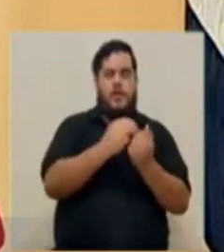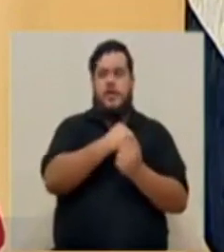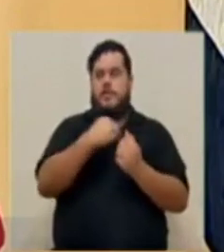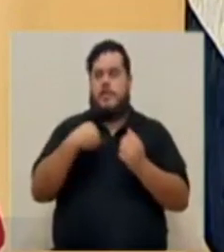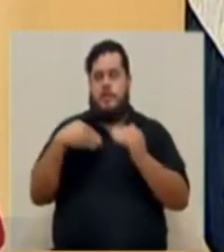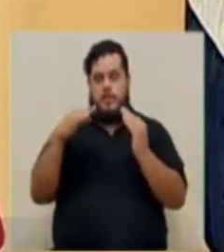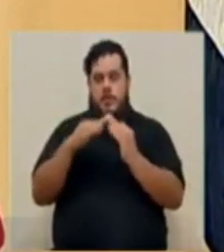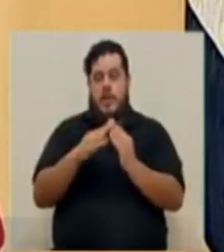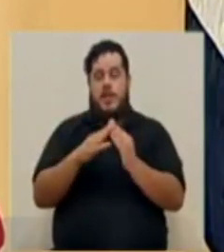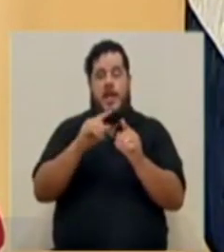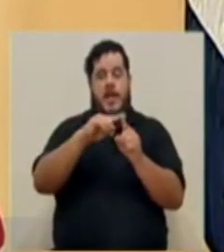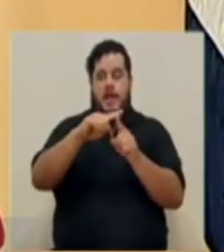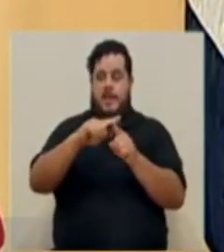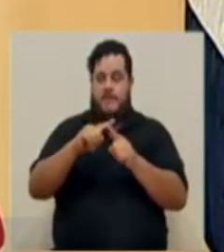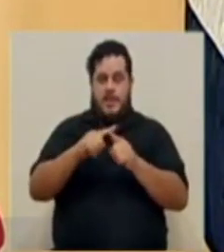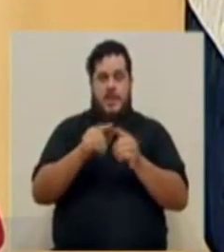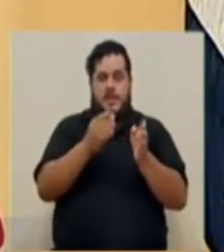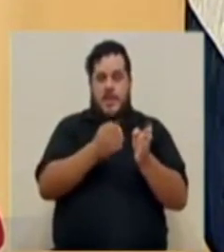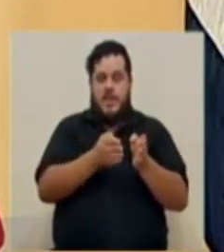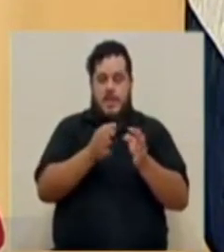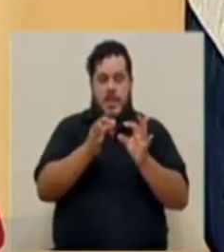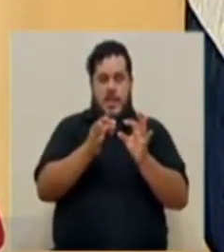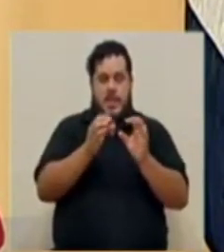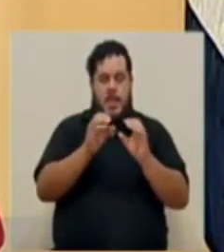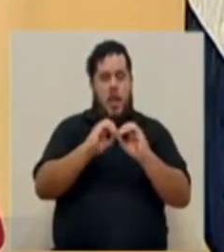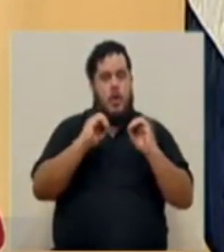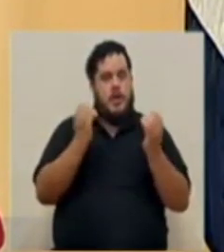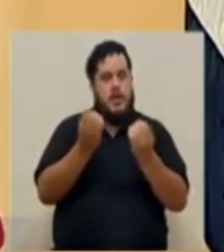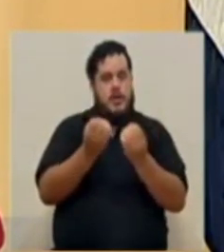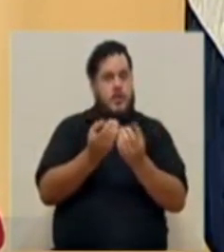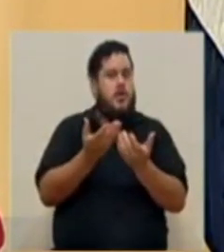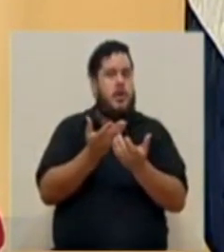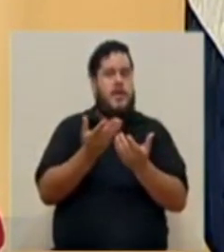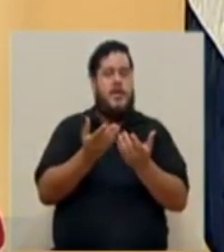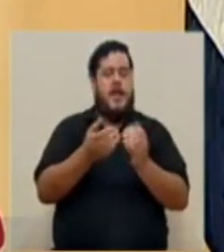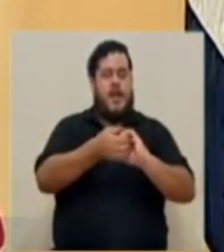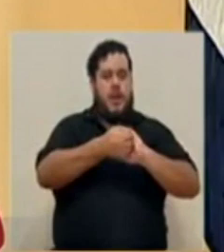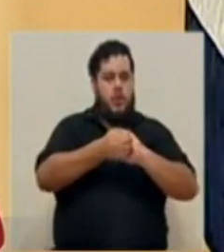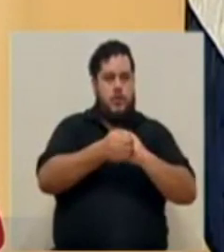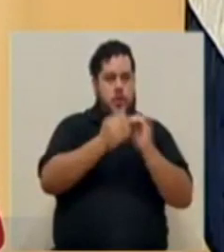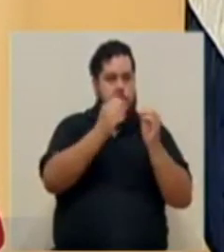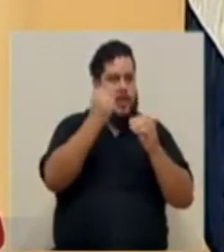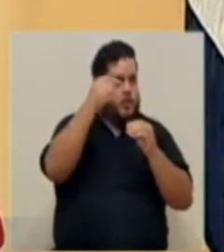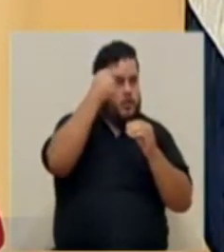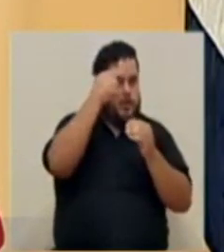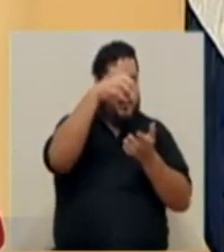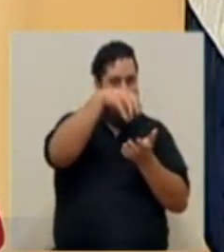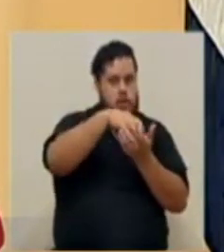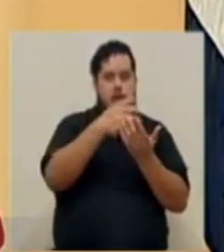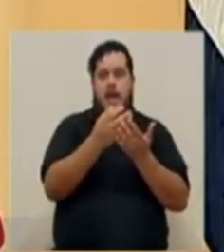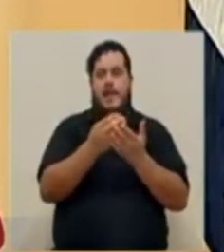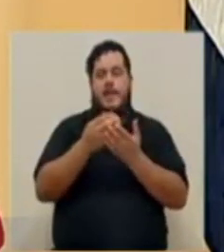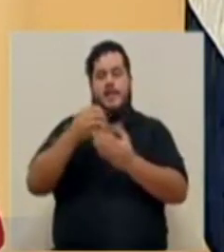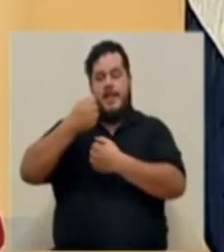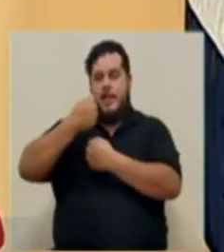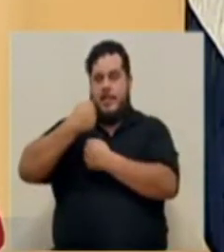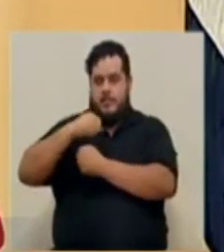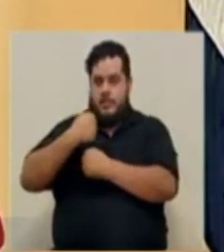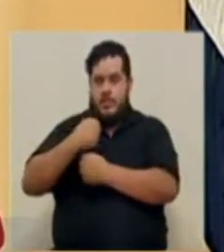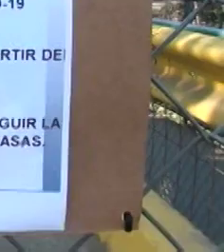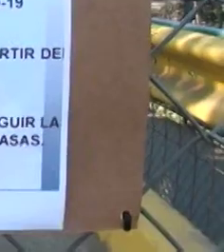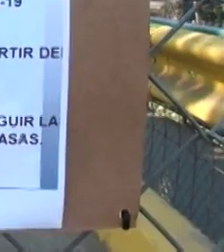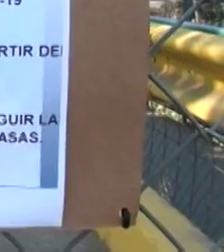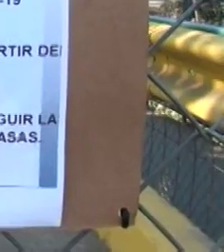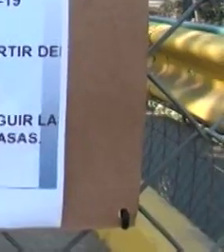organizaciones vinculadas al régimen municipal, la Unión Nacional de Gobiernos Locales, la Asociación Nacional de Alcaldías y Intendencias, la